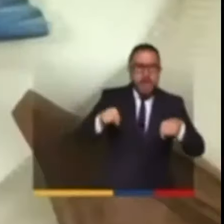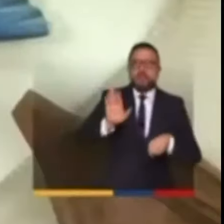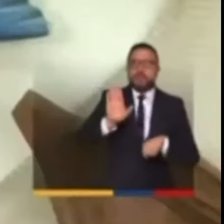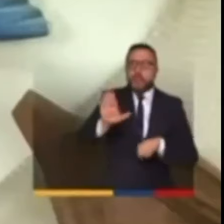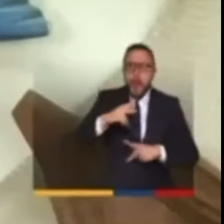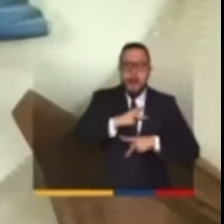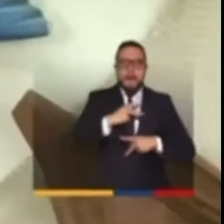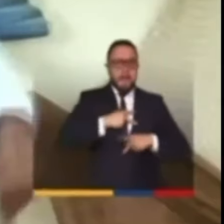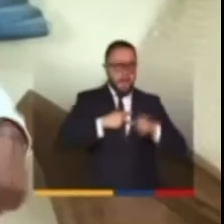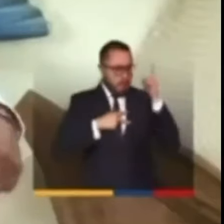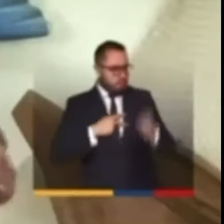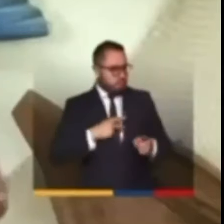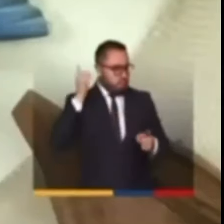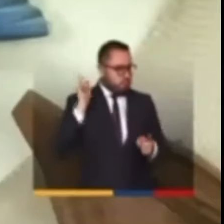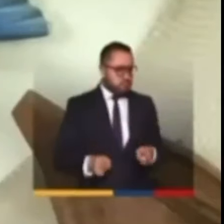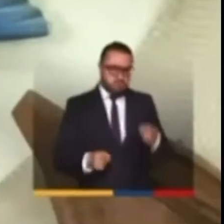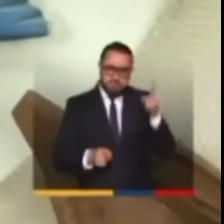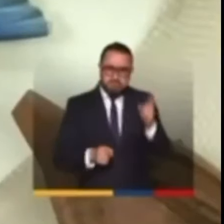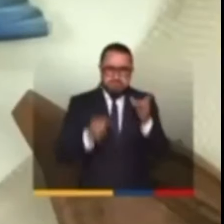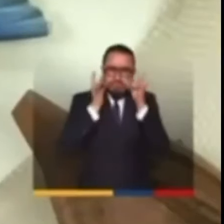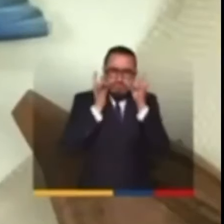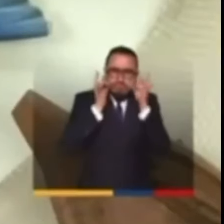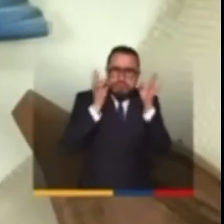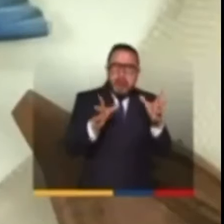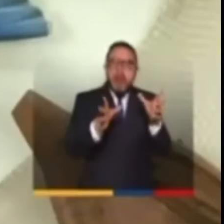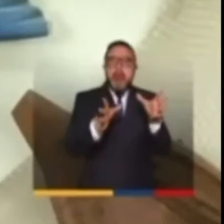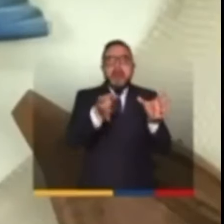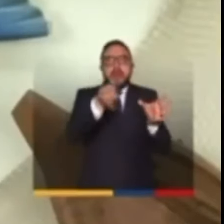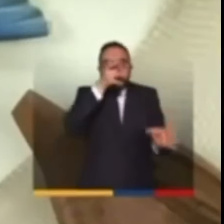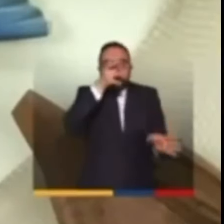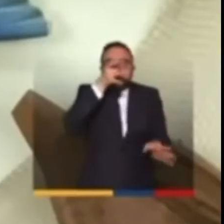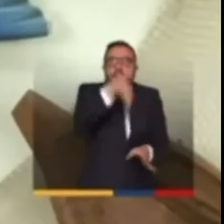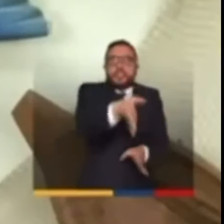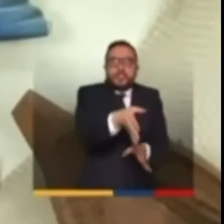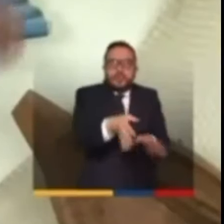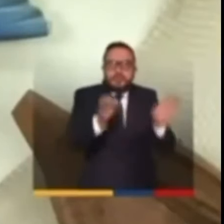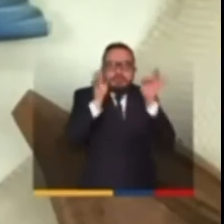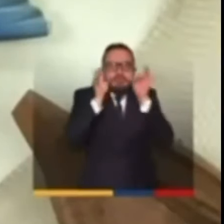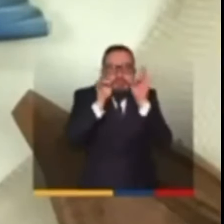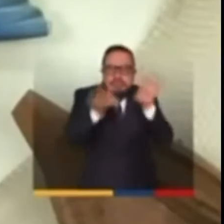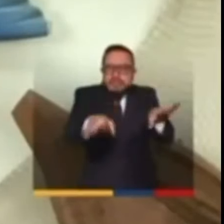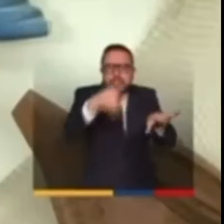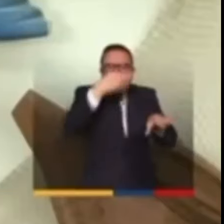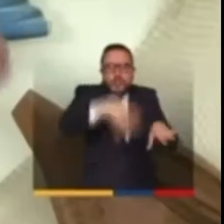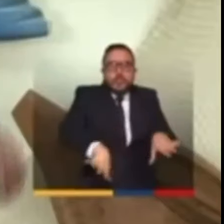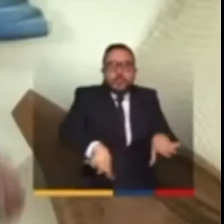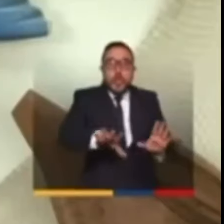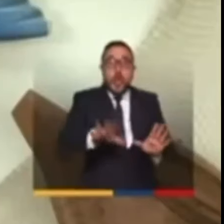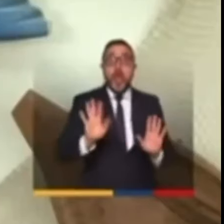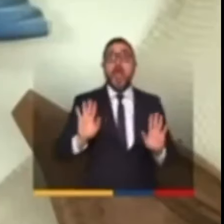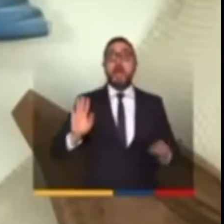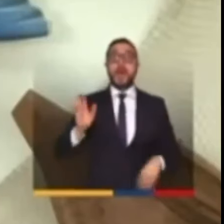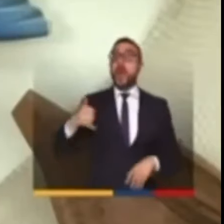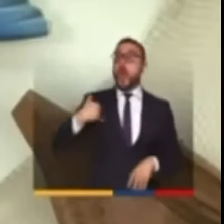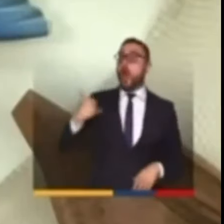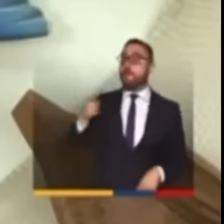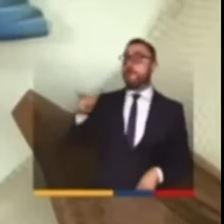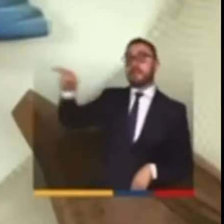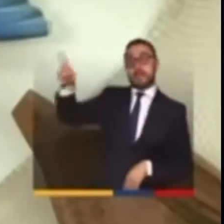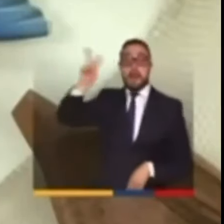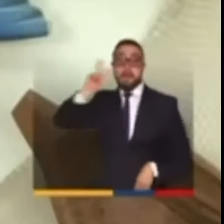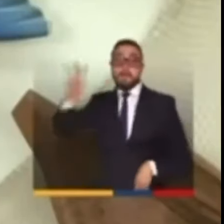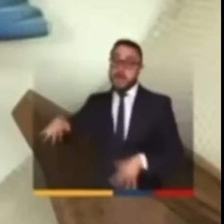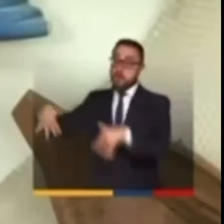las palabras con su mano izquierda mientras sostiene el micrófono. Aquí casi que el micrófono hace el papel del lápiz, él lo